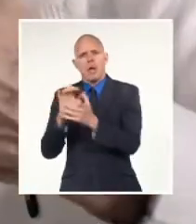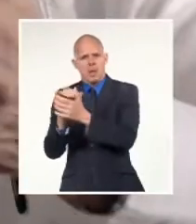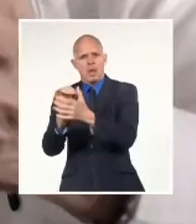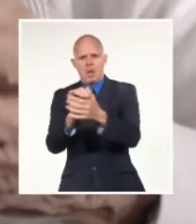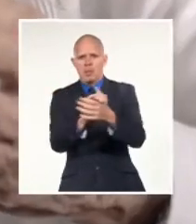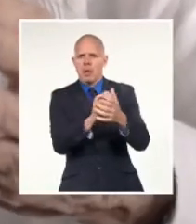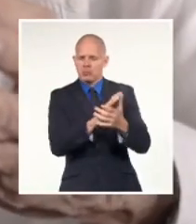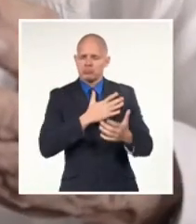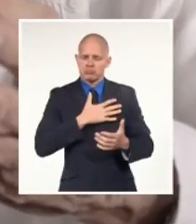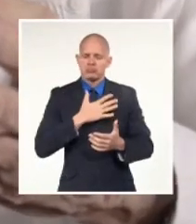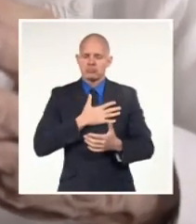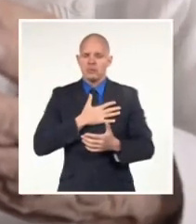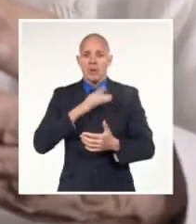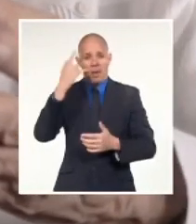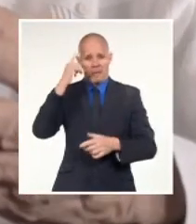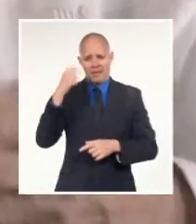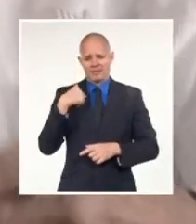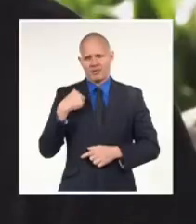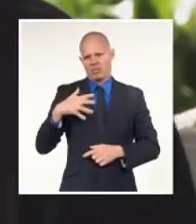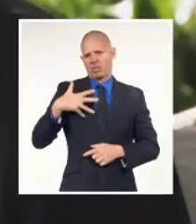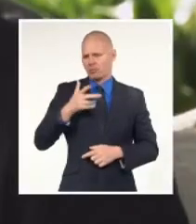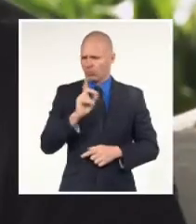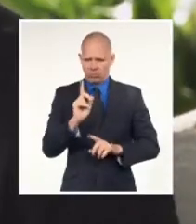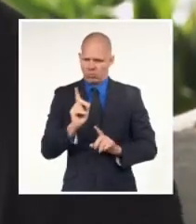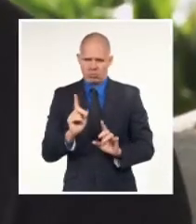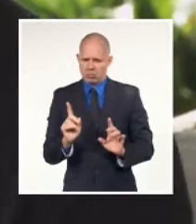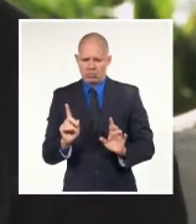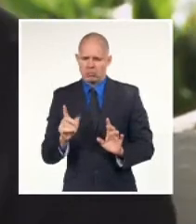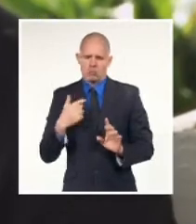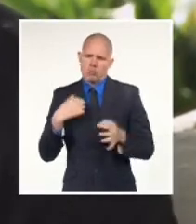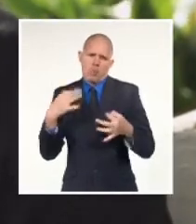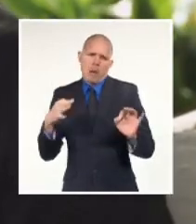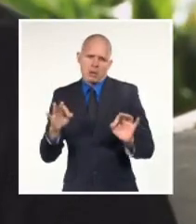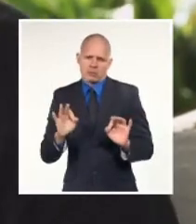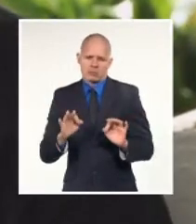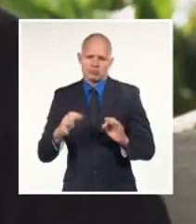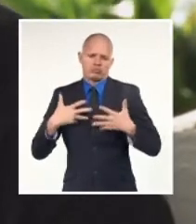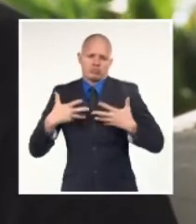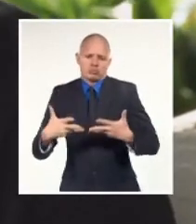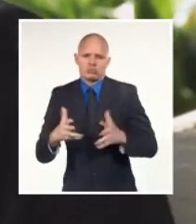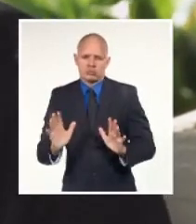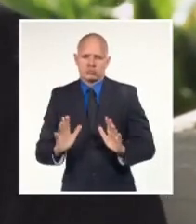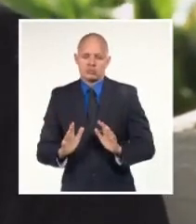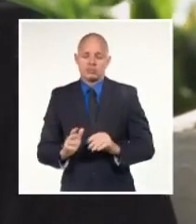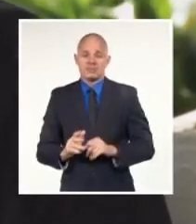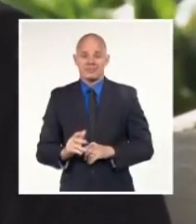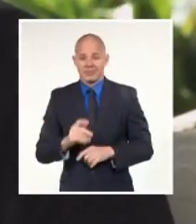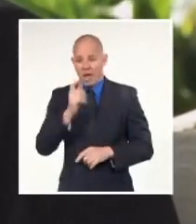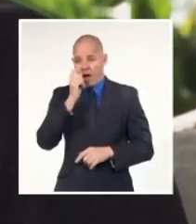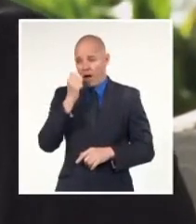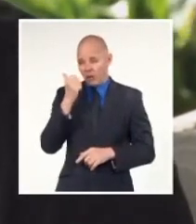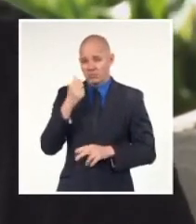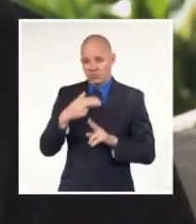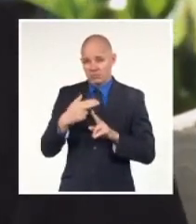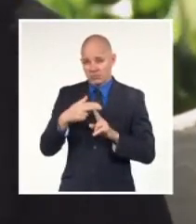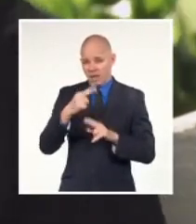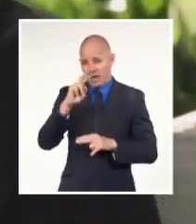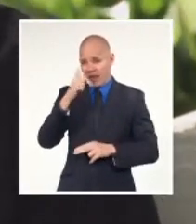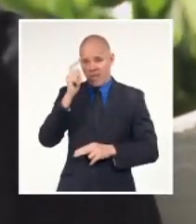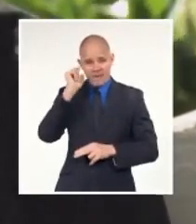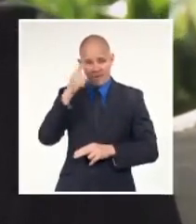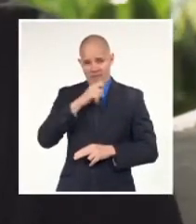como una especie de institución para los presos. Porque Rafael siempre, siempre mantuvo unas buenas relaciones con